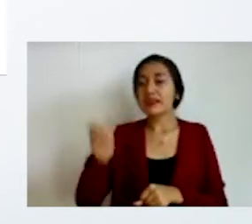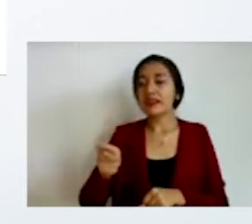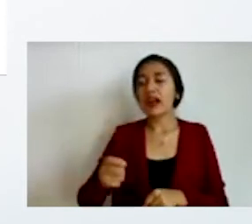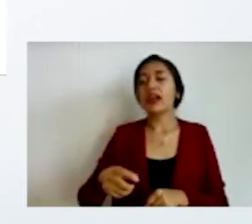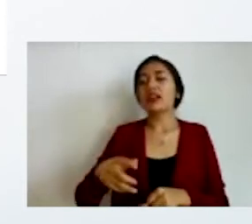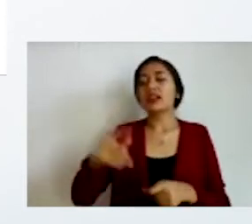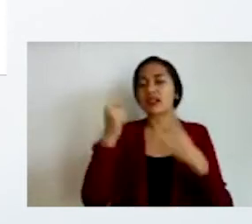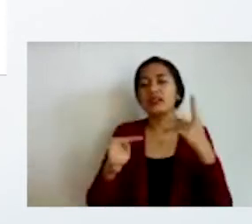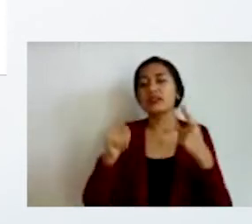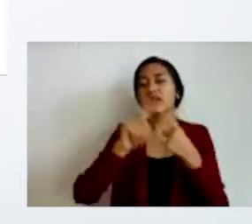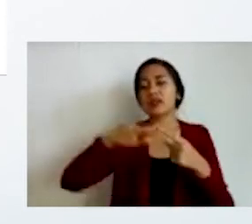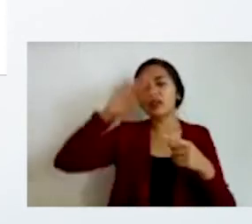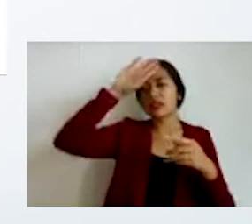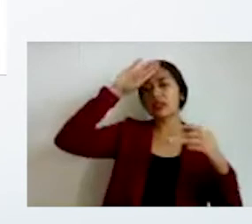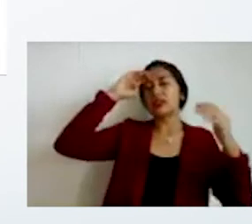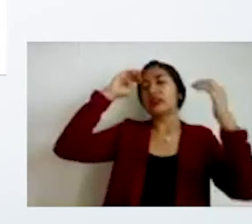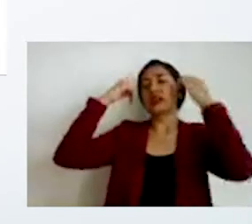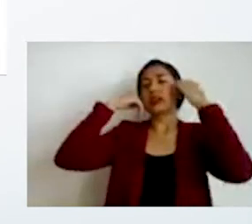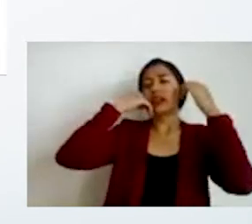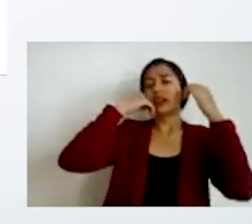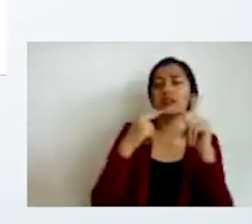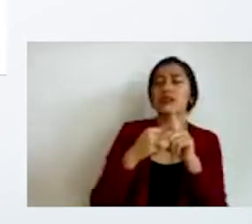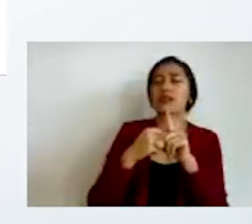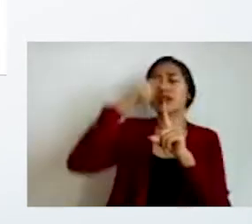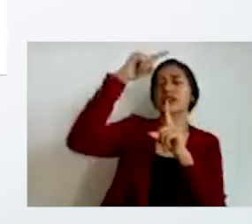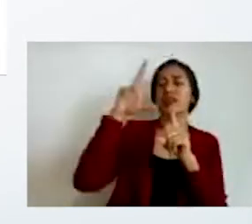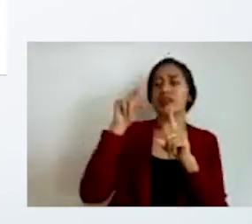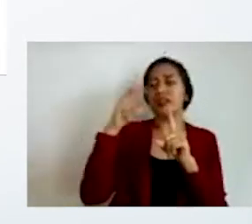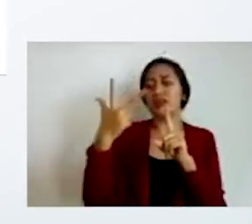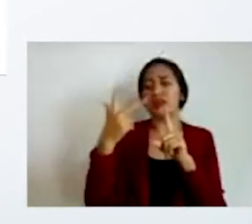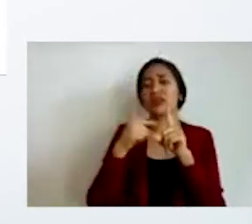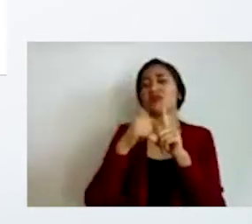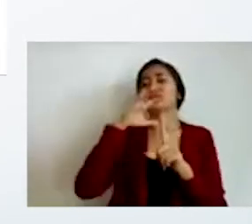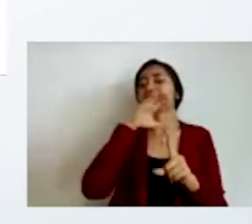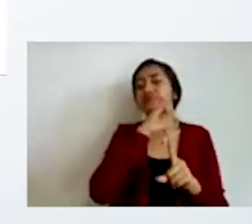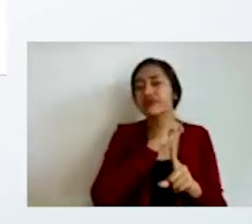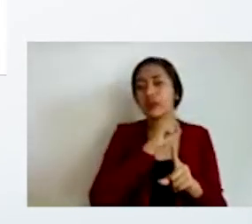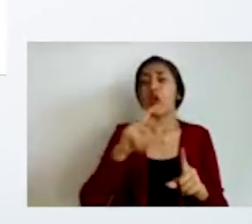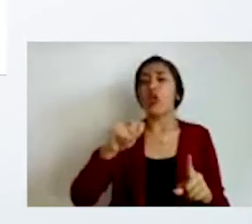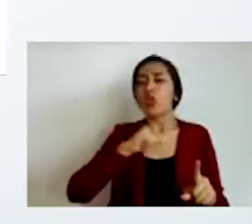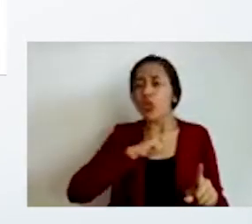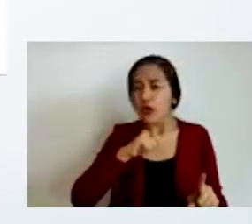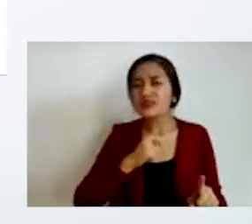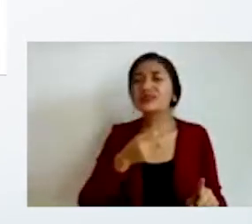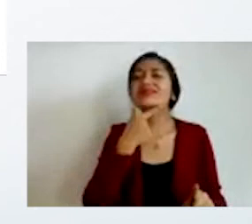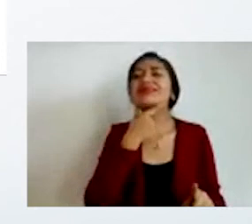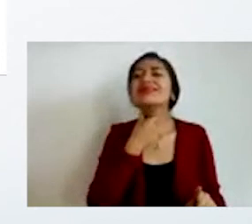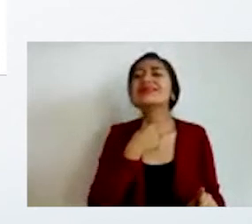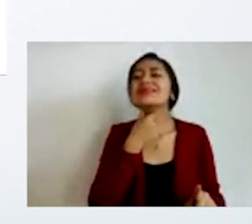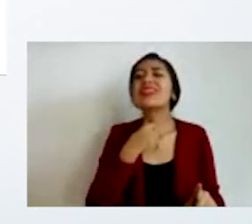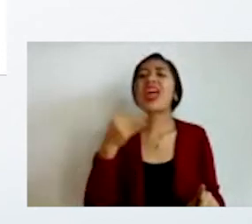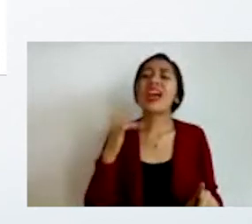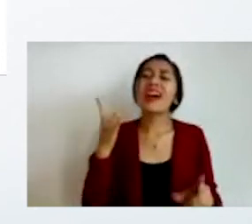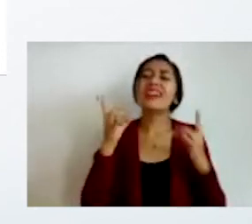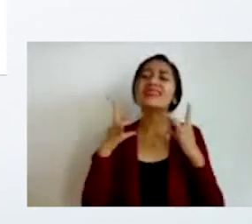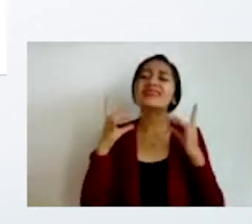38.5 grados centígrados, por tos y por dolor de garganta. Y la tos, con frecuencia se dice tos